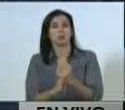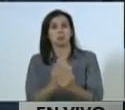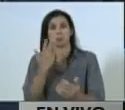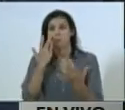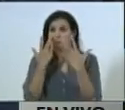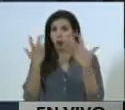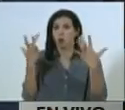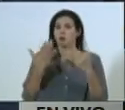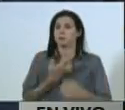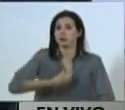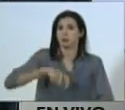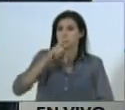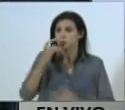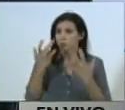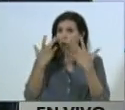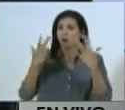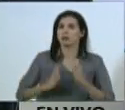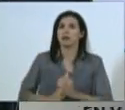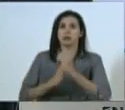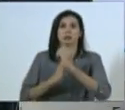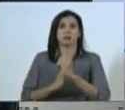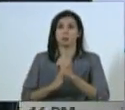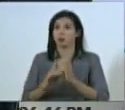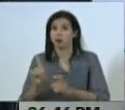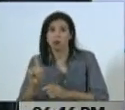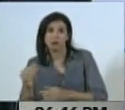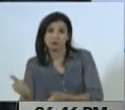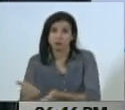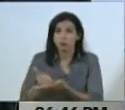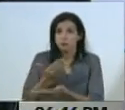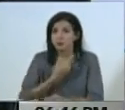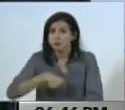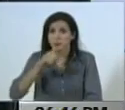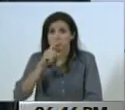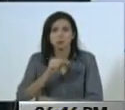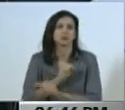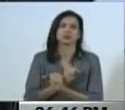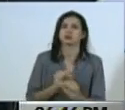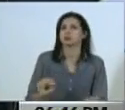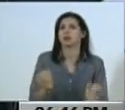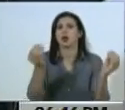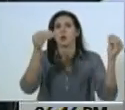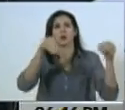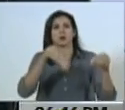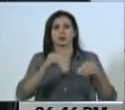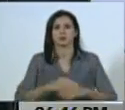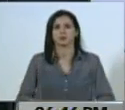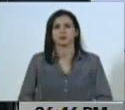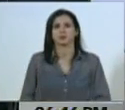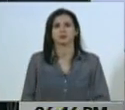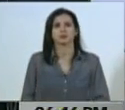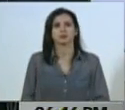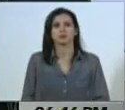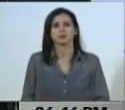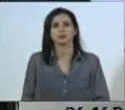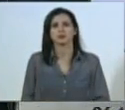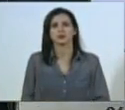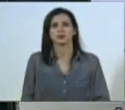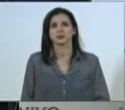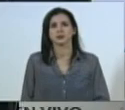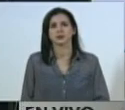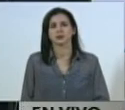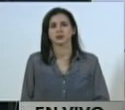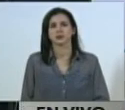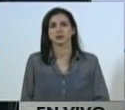el presidente Maduro, sin el cual esto no hubiera sido posible. As a cornerstone of this landmark